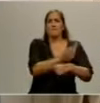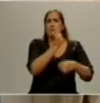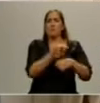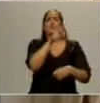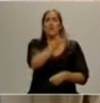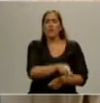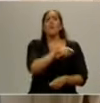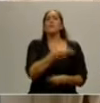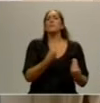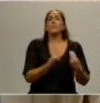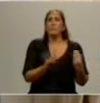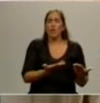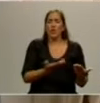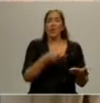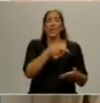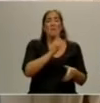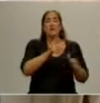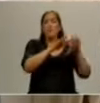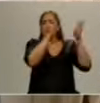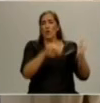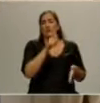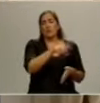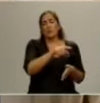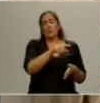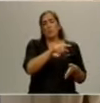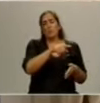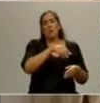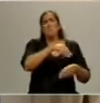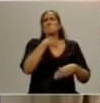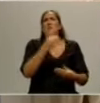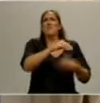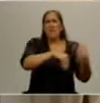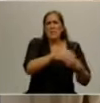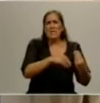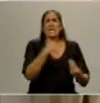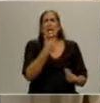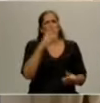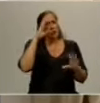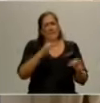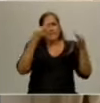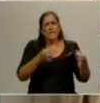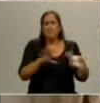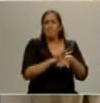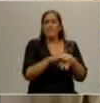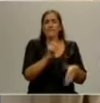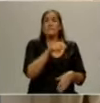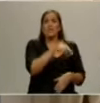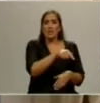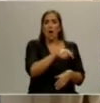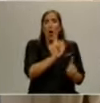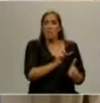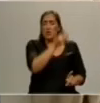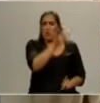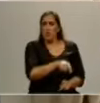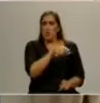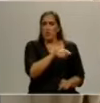excusarse, porque en su estudio, su familia o su hijo, su mujer, no lo recuerdo muy bien, habían actuado, o él mismo,